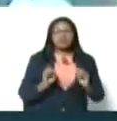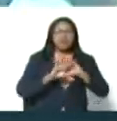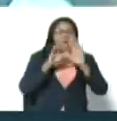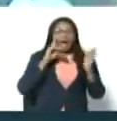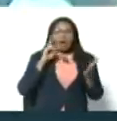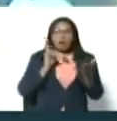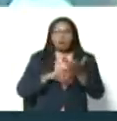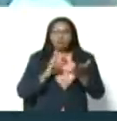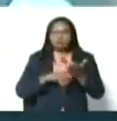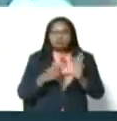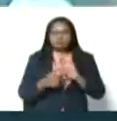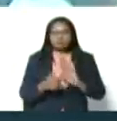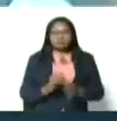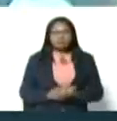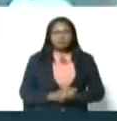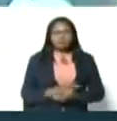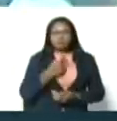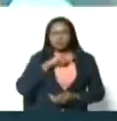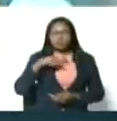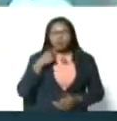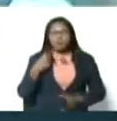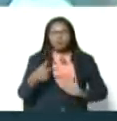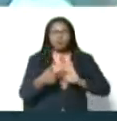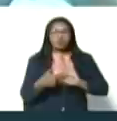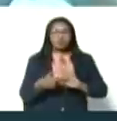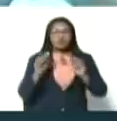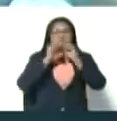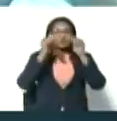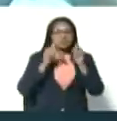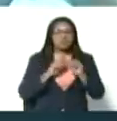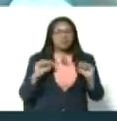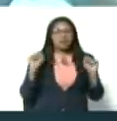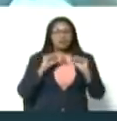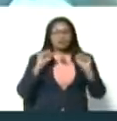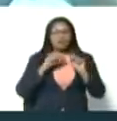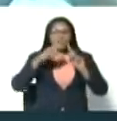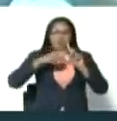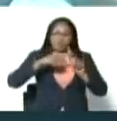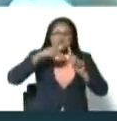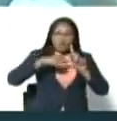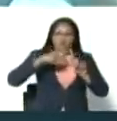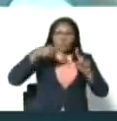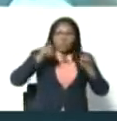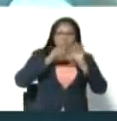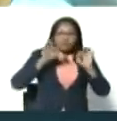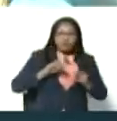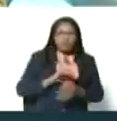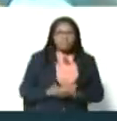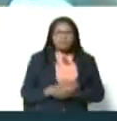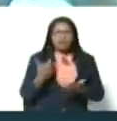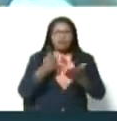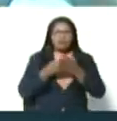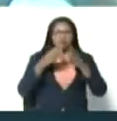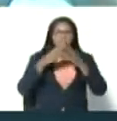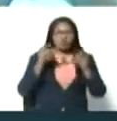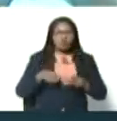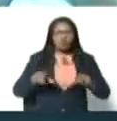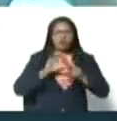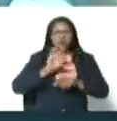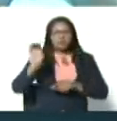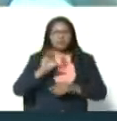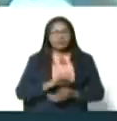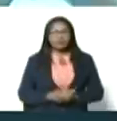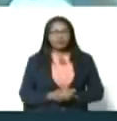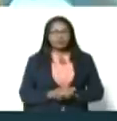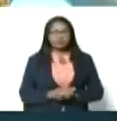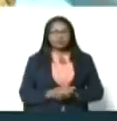hemos demostrado, bueno, que estamos al pelo en el sistema de frío. Ha llegado la vacuna a todos los estados del país.